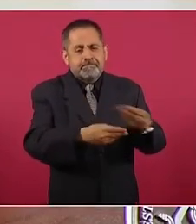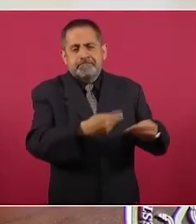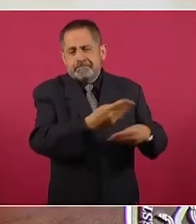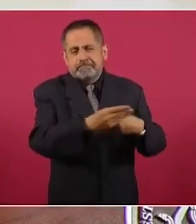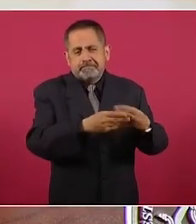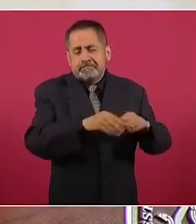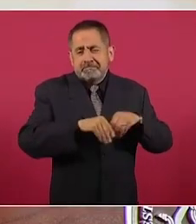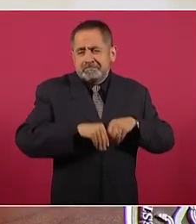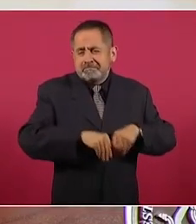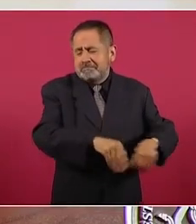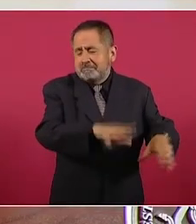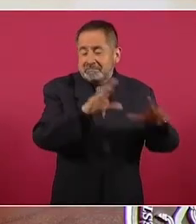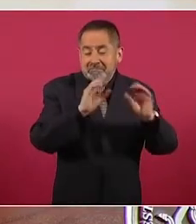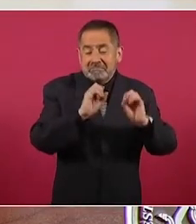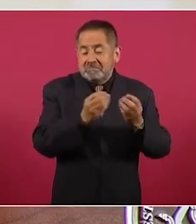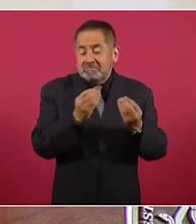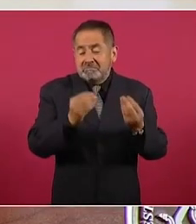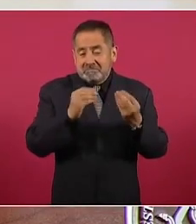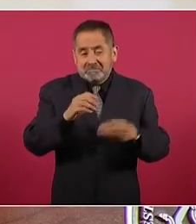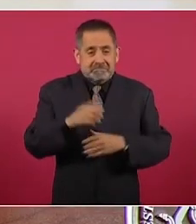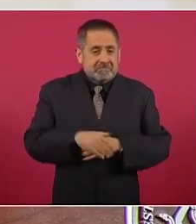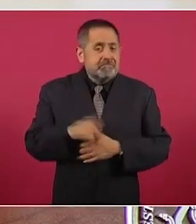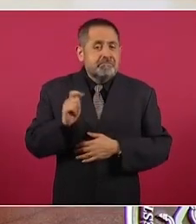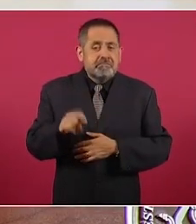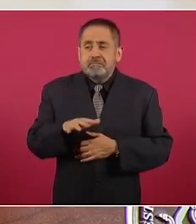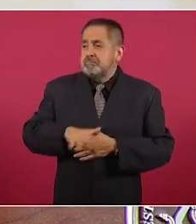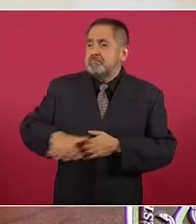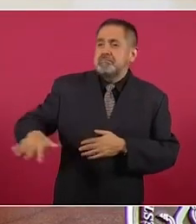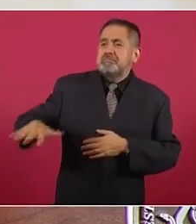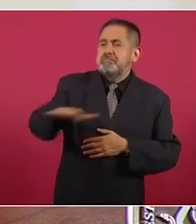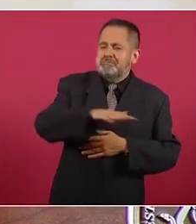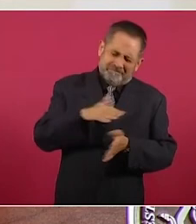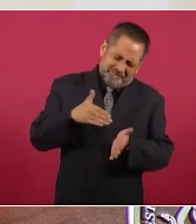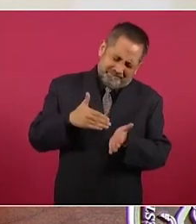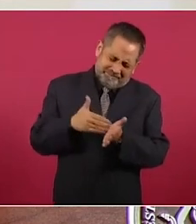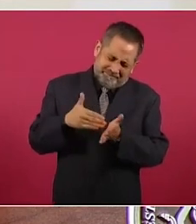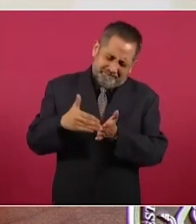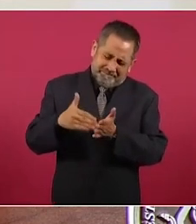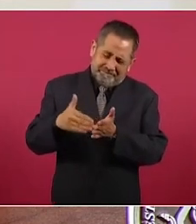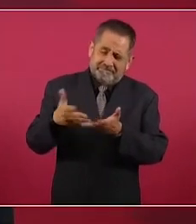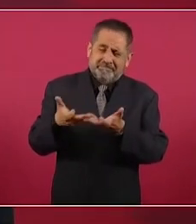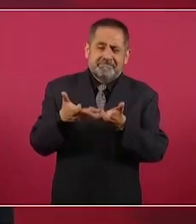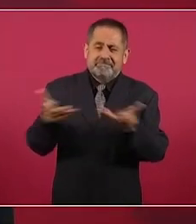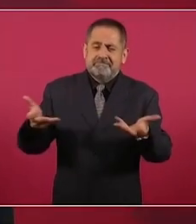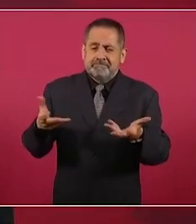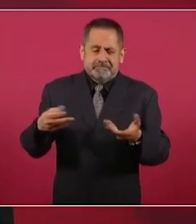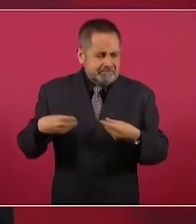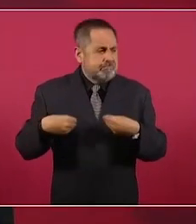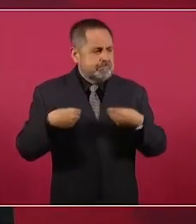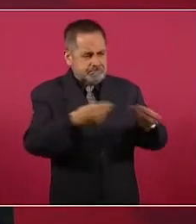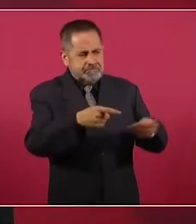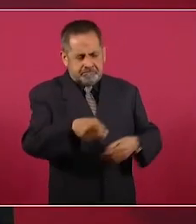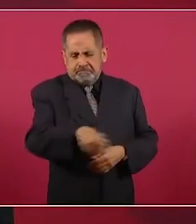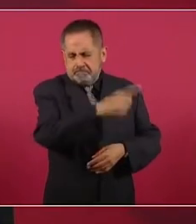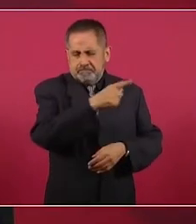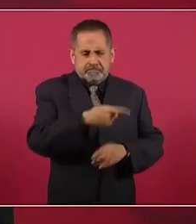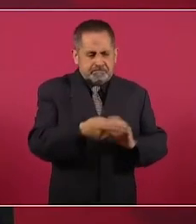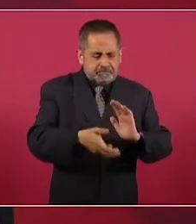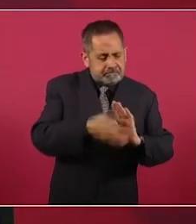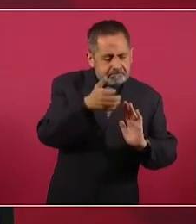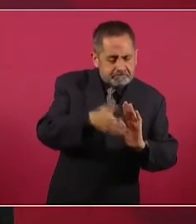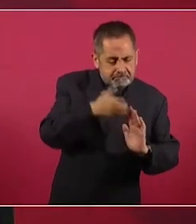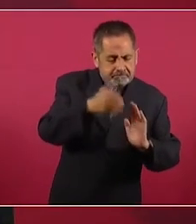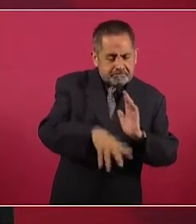la forma en que entregaron millones de hectáreas para la explotación minera.